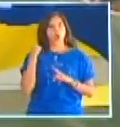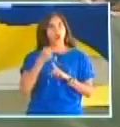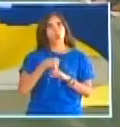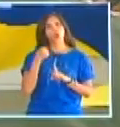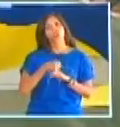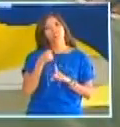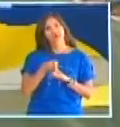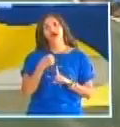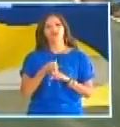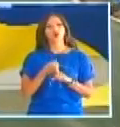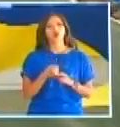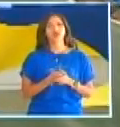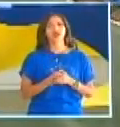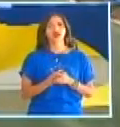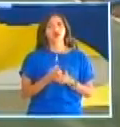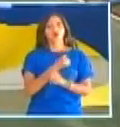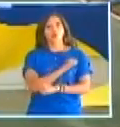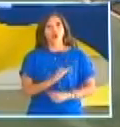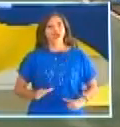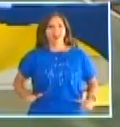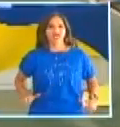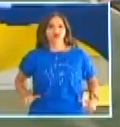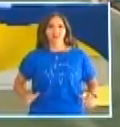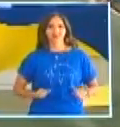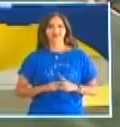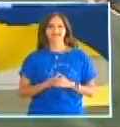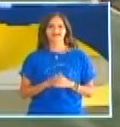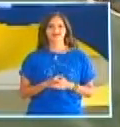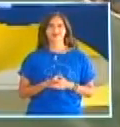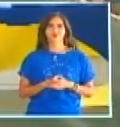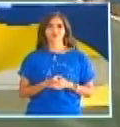luchadora, batalladora y heroica Guardia Nacional Bolivariana.